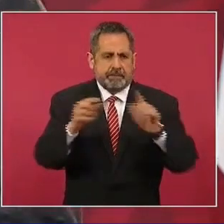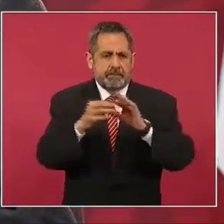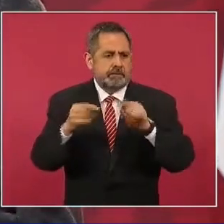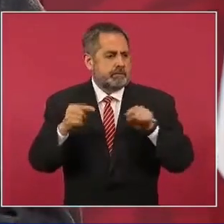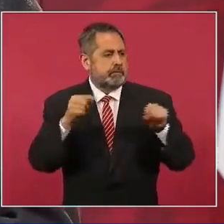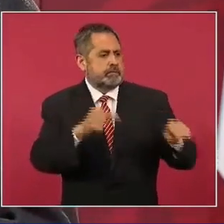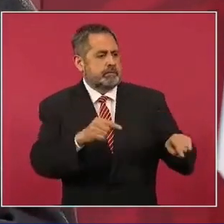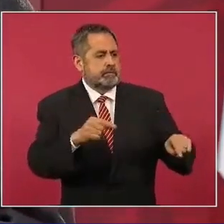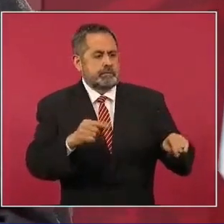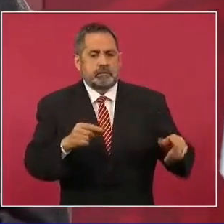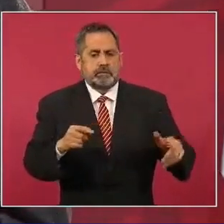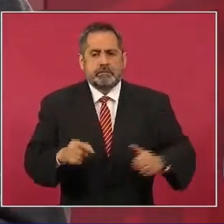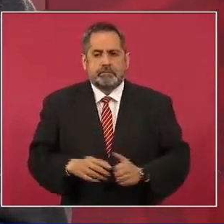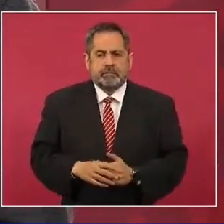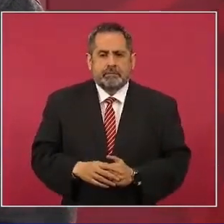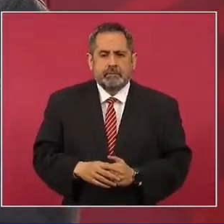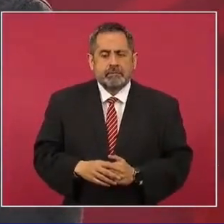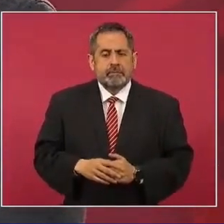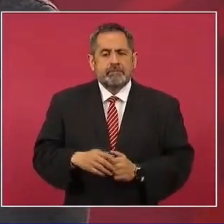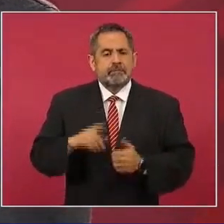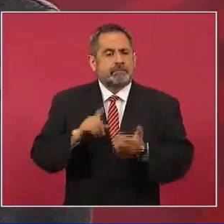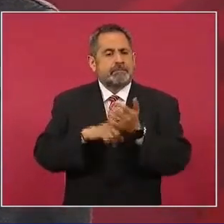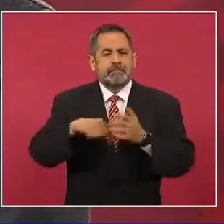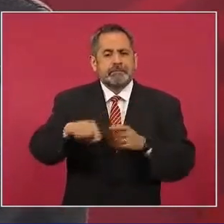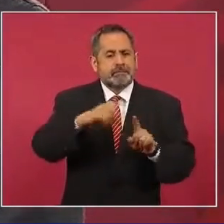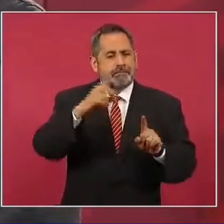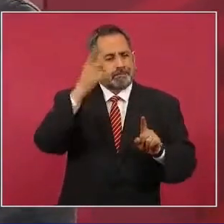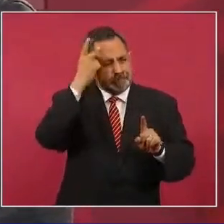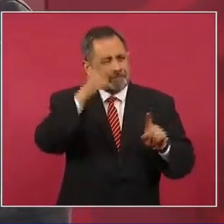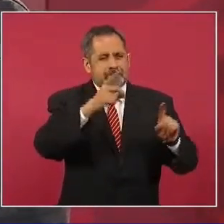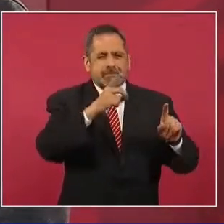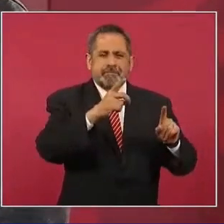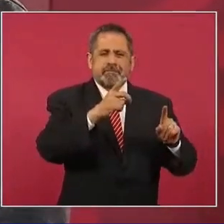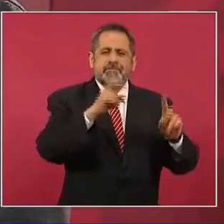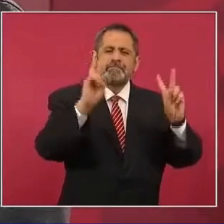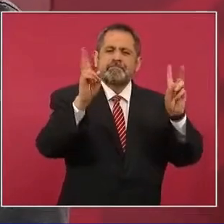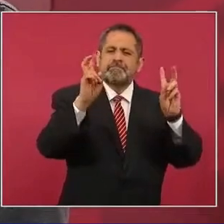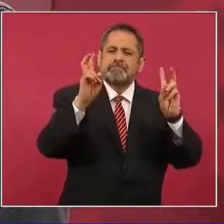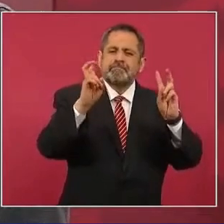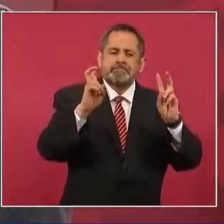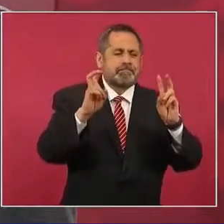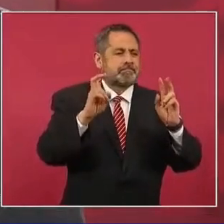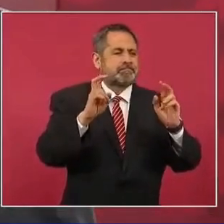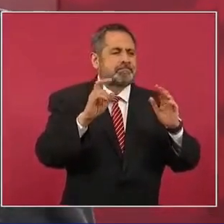banqueros o dueños de casas de bolsa,